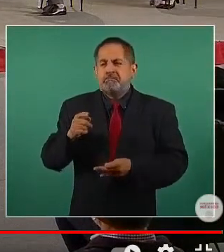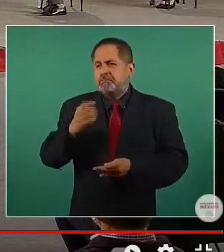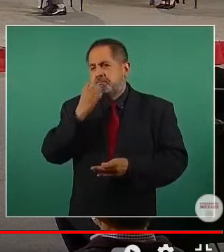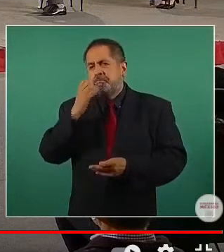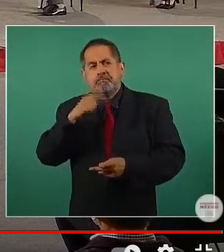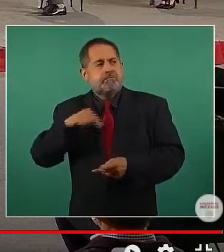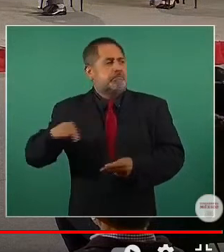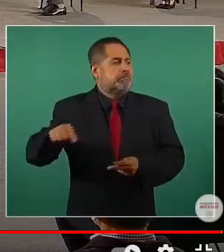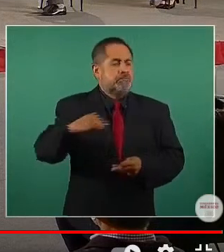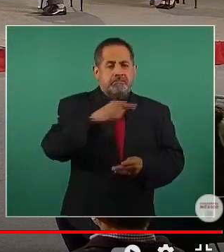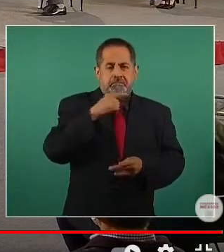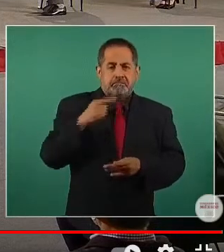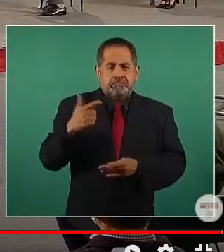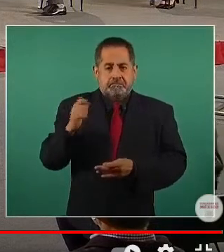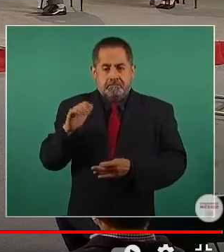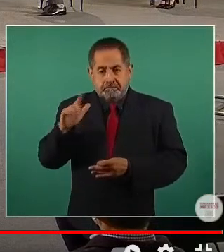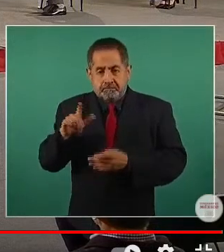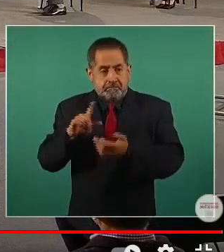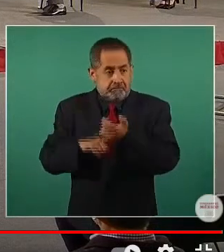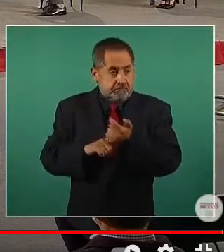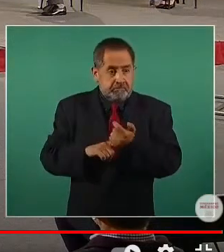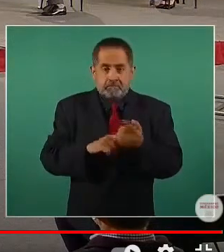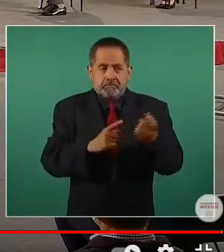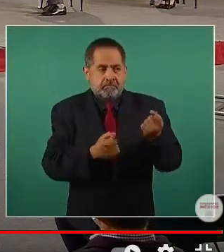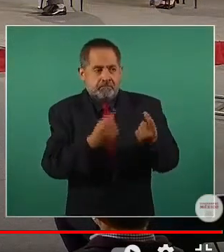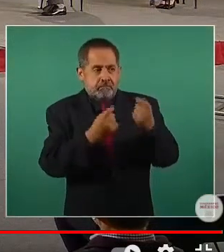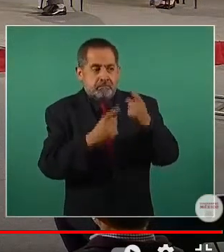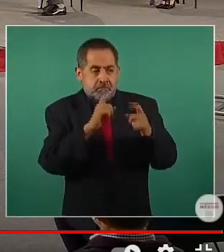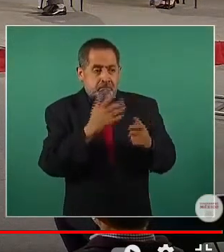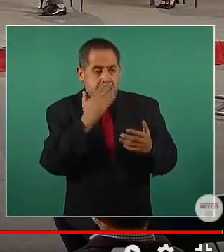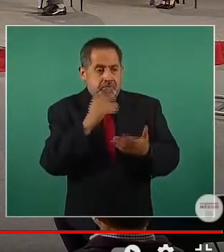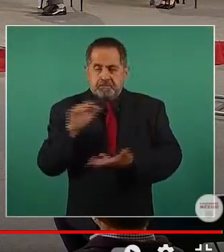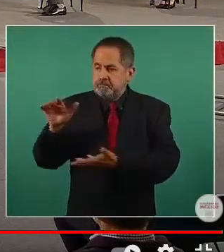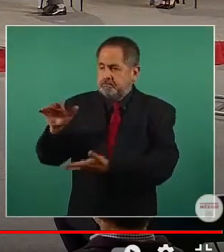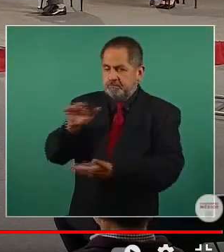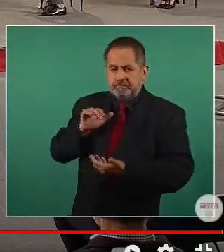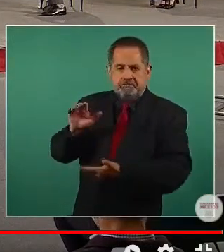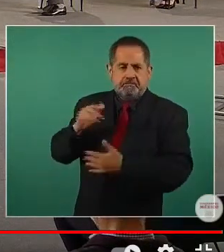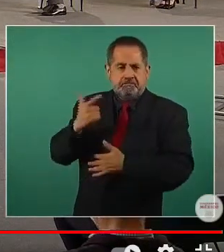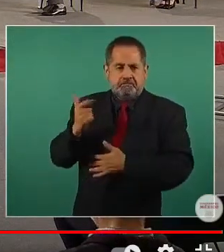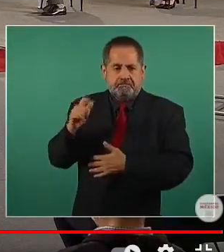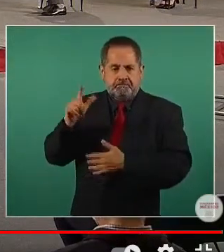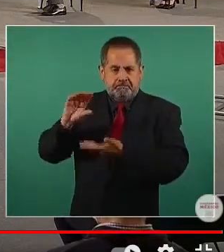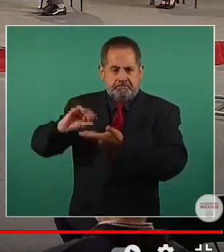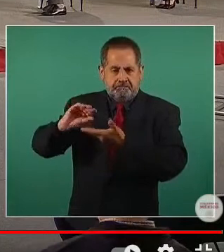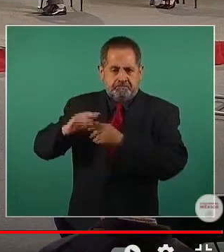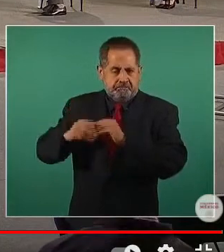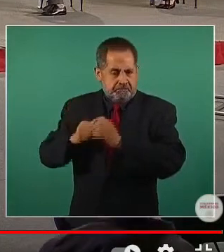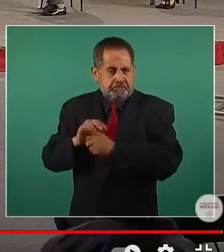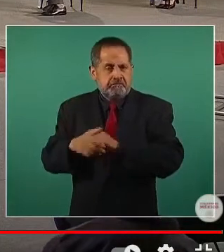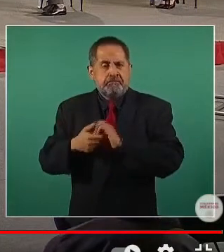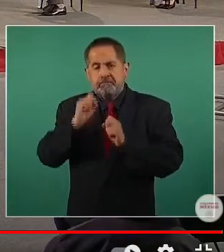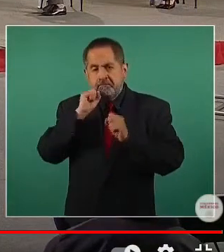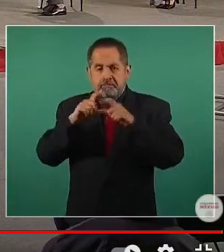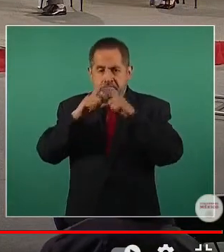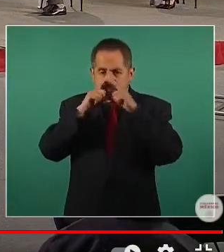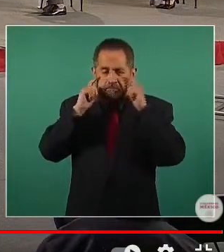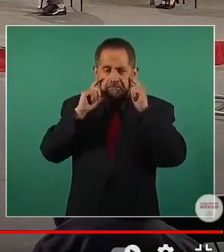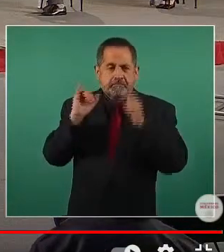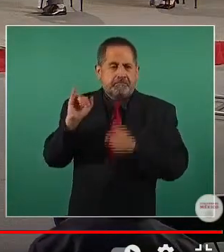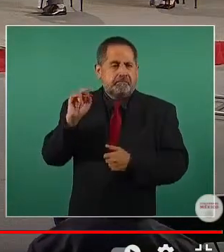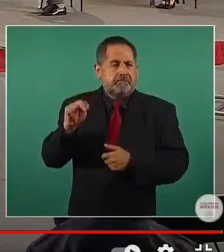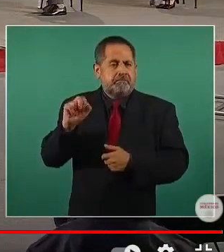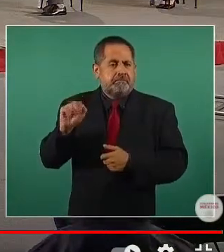escuelas en donde todavía no se tiene agua por diferentes causas, así como también cubrebocas a Insabi.